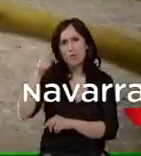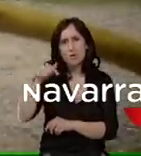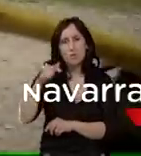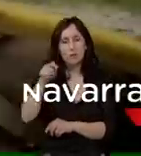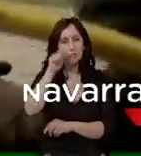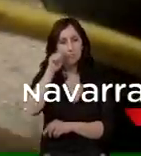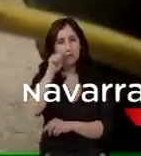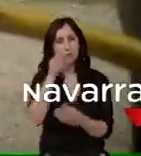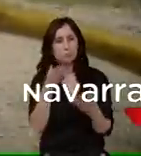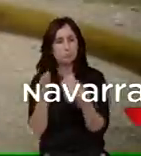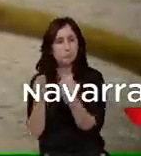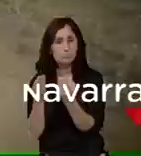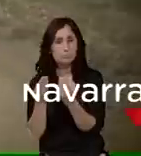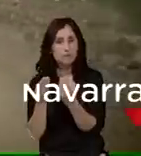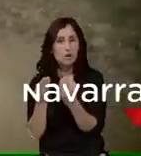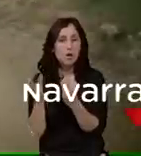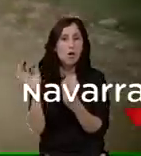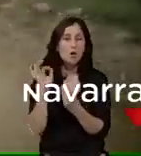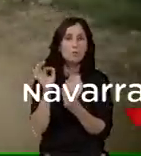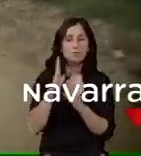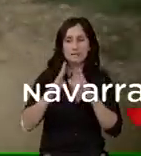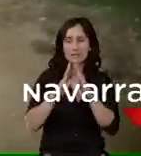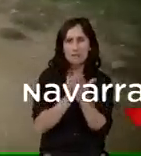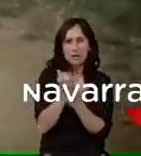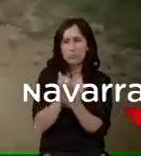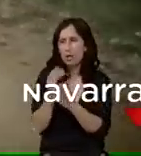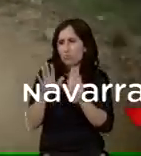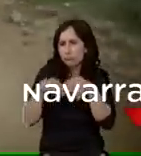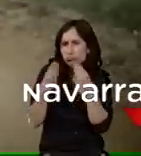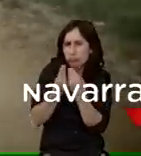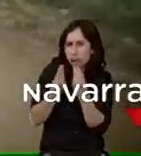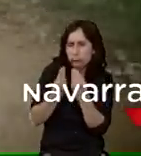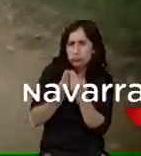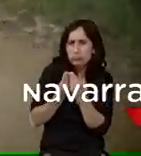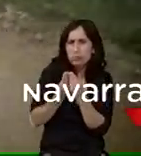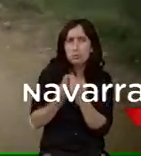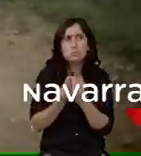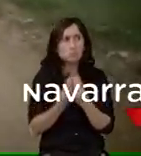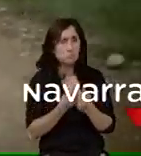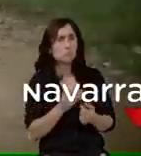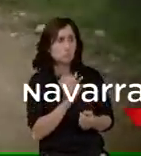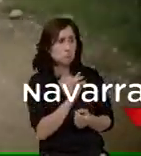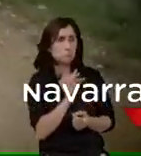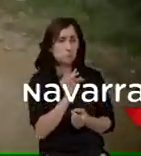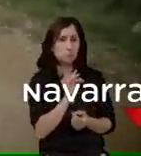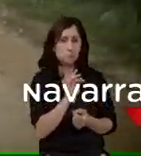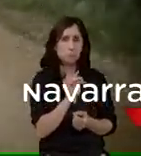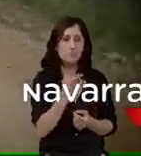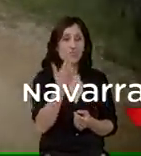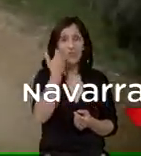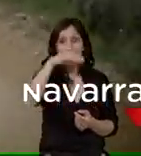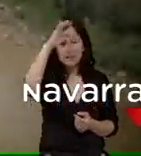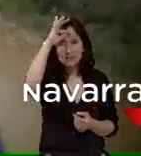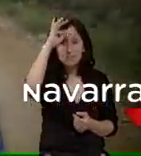muy turística, cuyas casas rurales están llenas? Sí, sí, sí. Los cines de